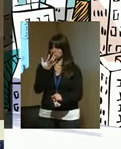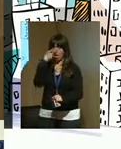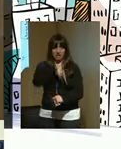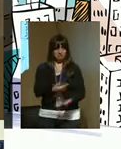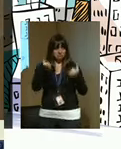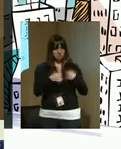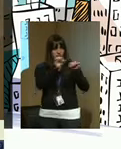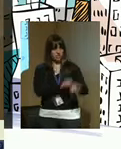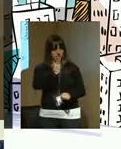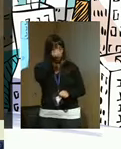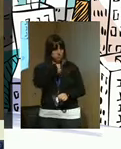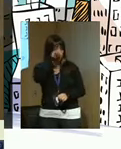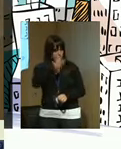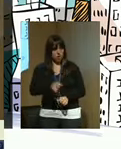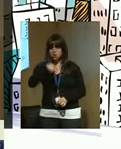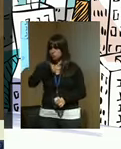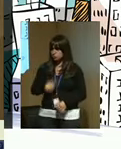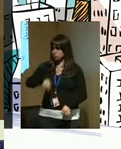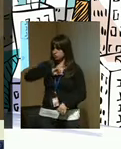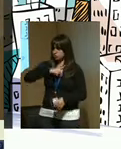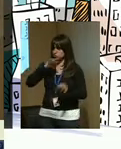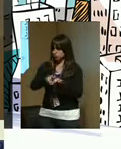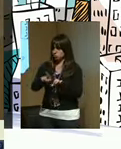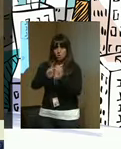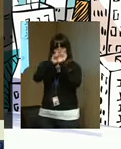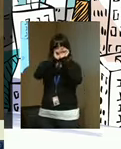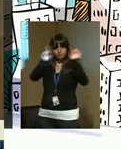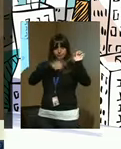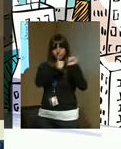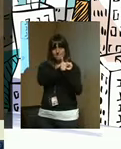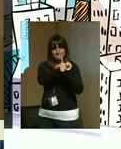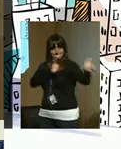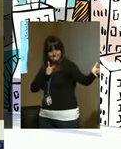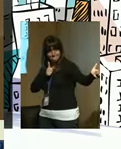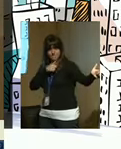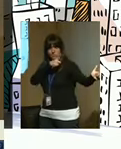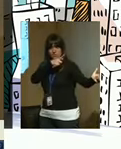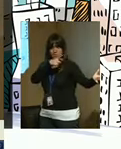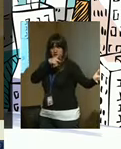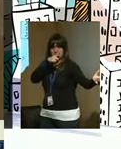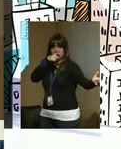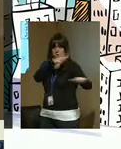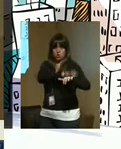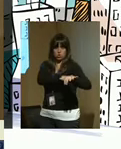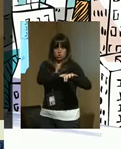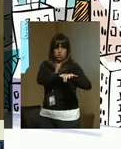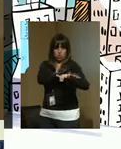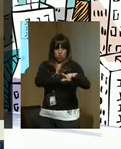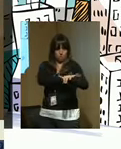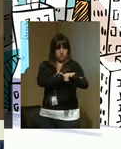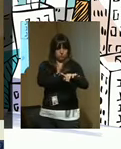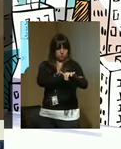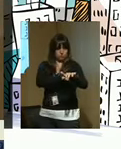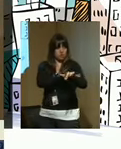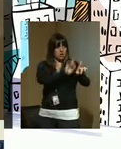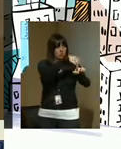Defensoría del Pueblo, nosotros somos un organismo que no estamos con el gobierno. Nos votan, los diputados nos presentamos, pero